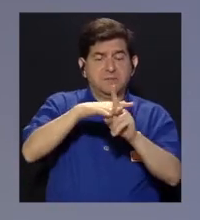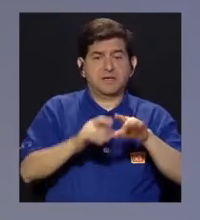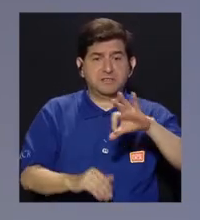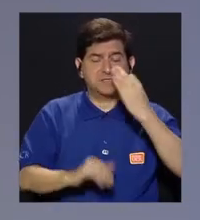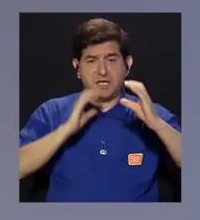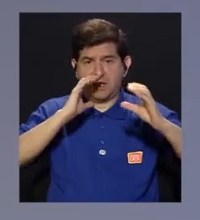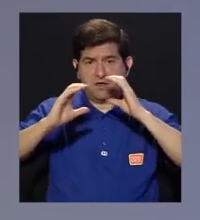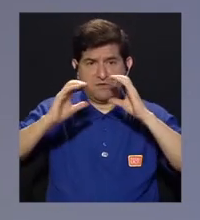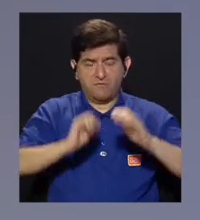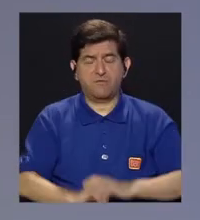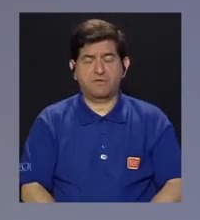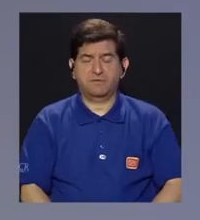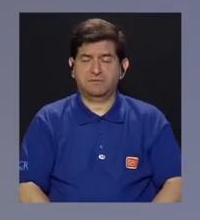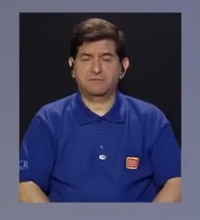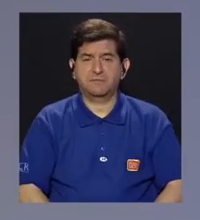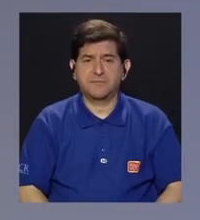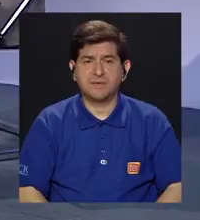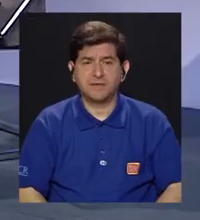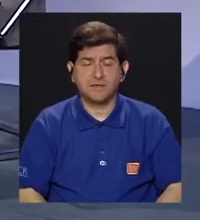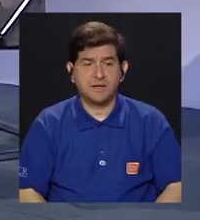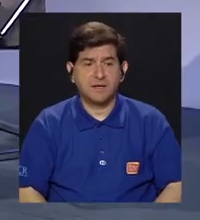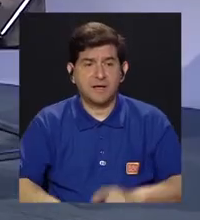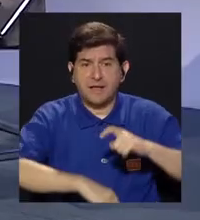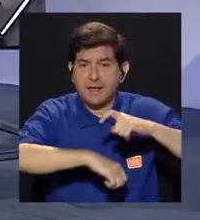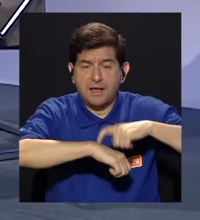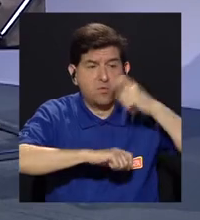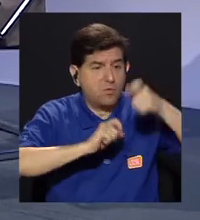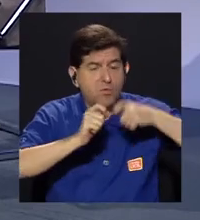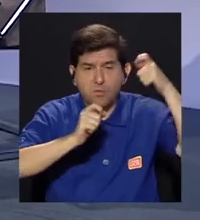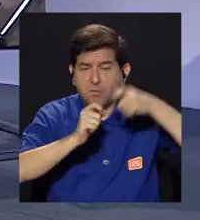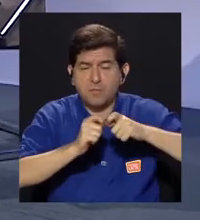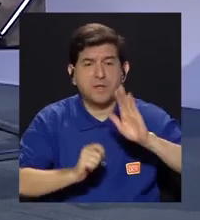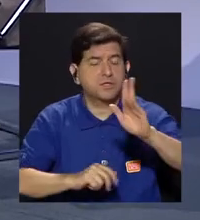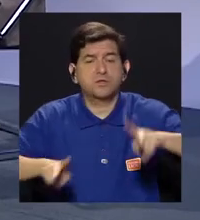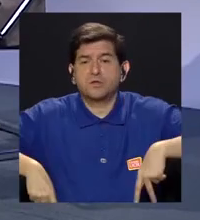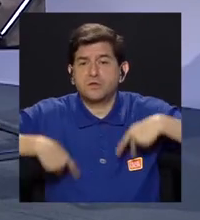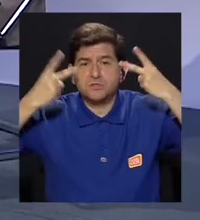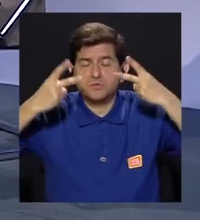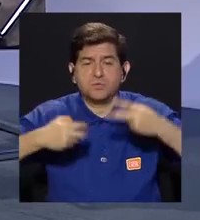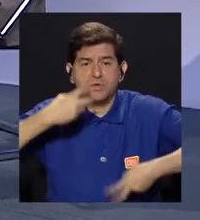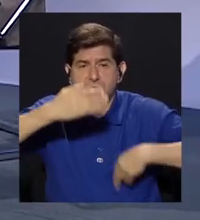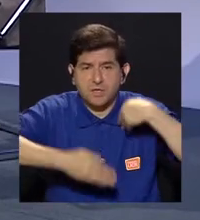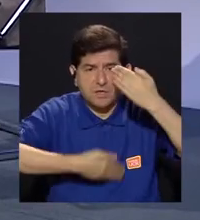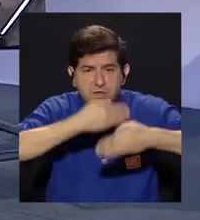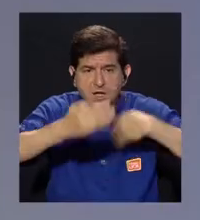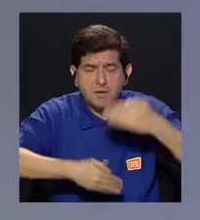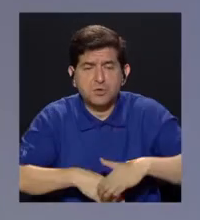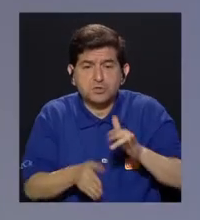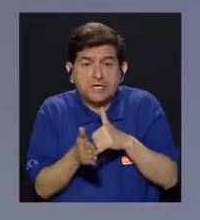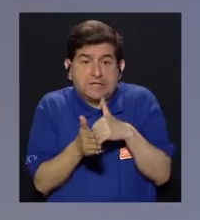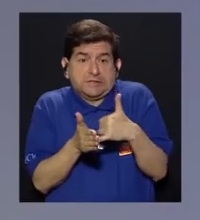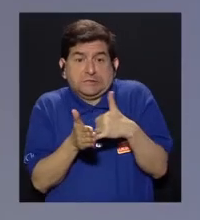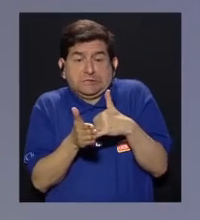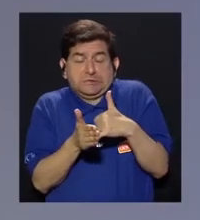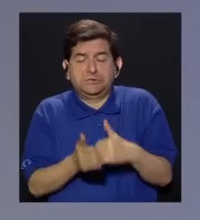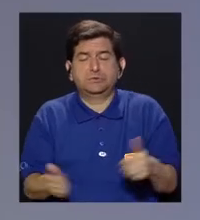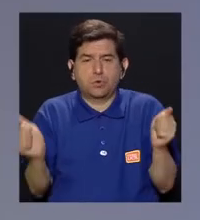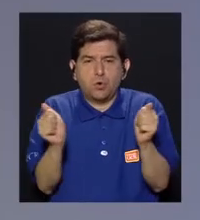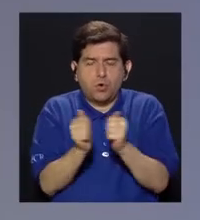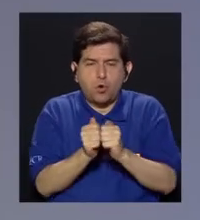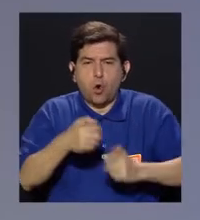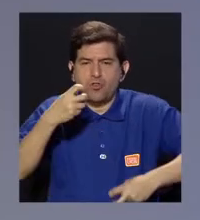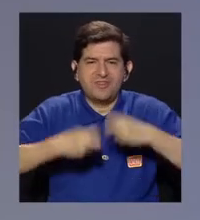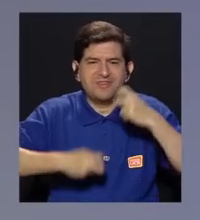comunicación expuestos en momentos determinados también de sus vidas entren en procesos de vulnerabilidad con